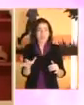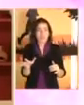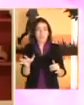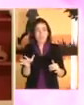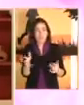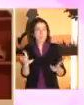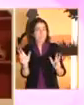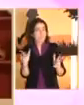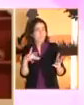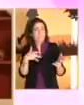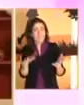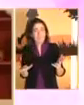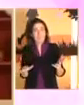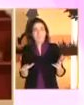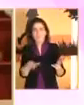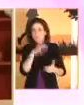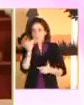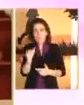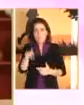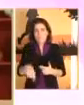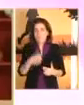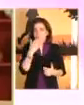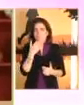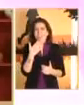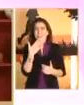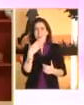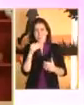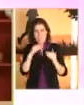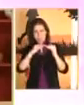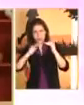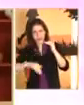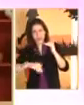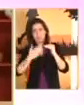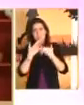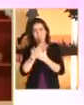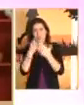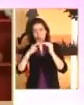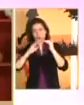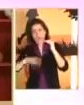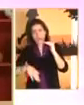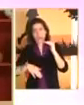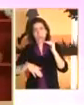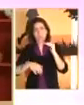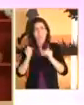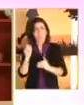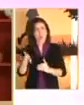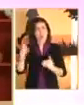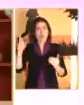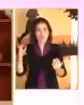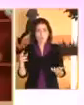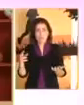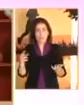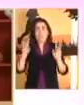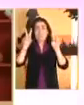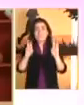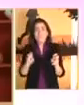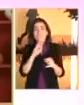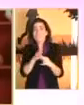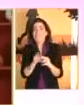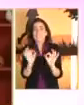eso, permiten incluso a menores de edad, que es todavía peor, ¿no? Pero, en fin, eso es una cuestión de educación, pero